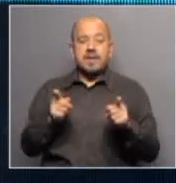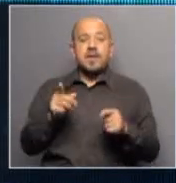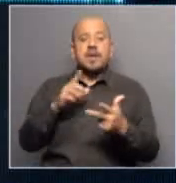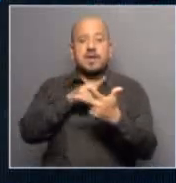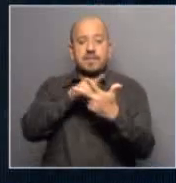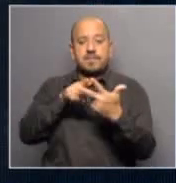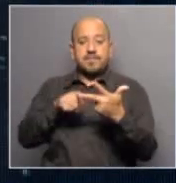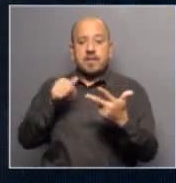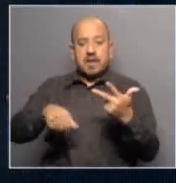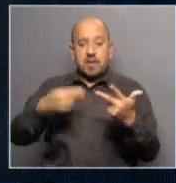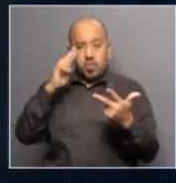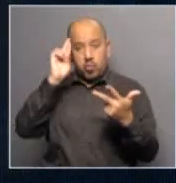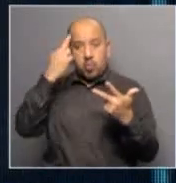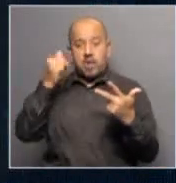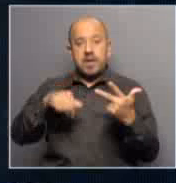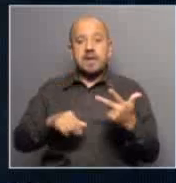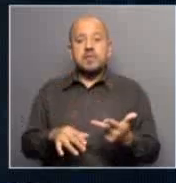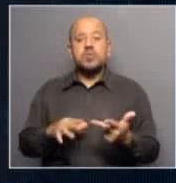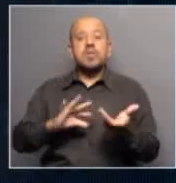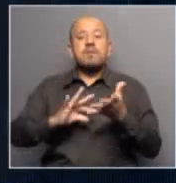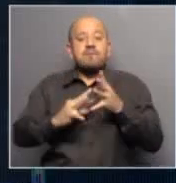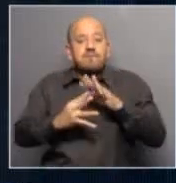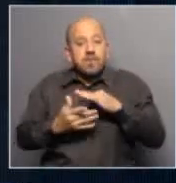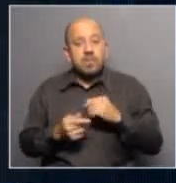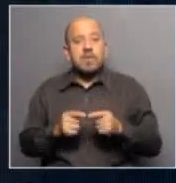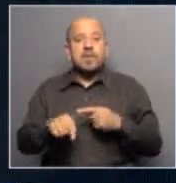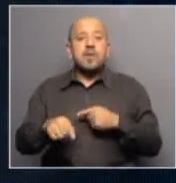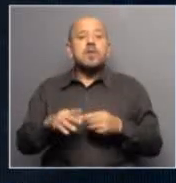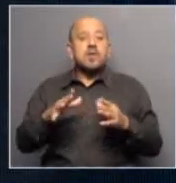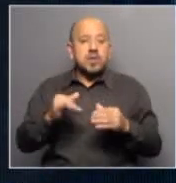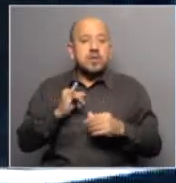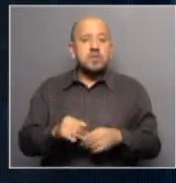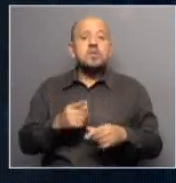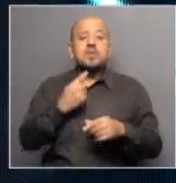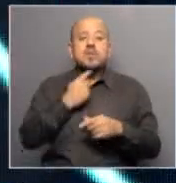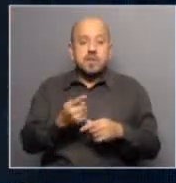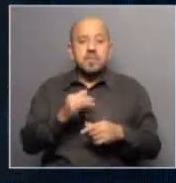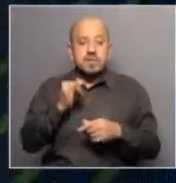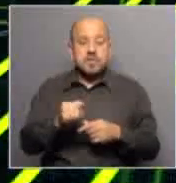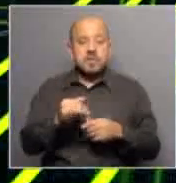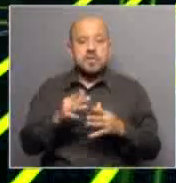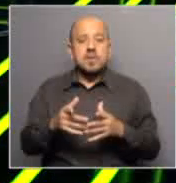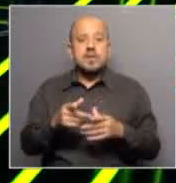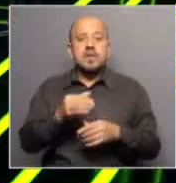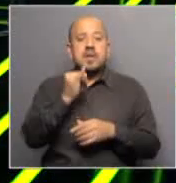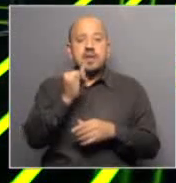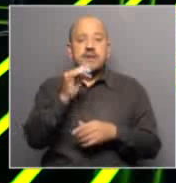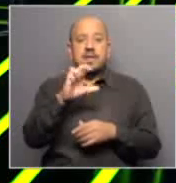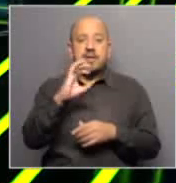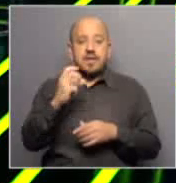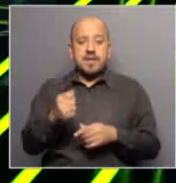es un modelo que asegura una efectiva fiscalización. Si el IRCA tiene